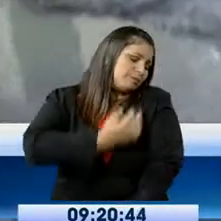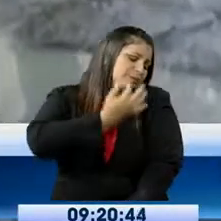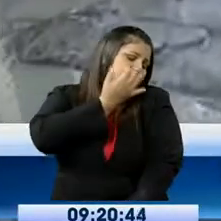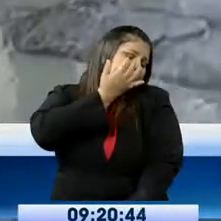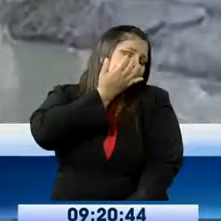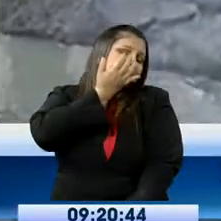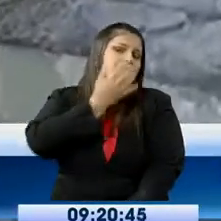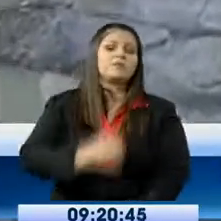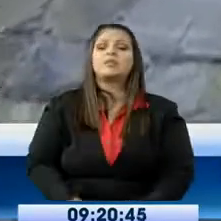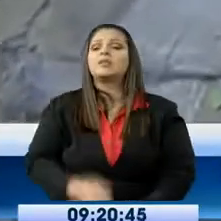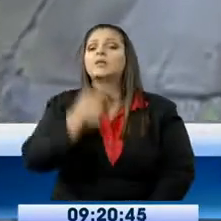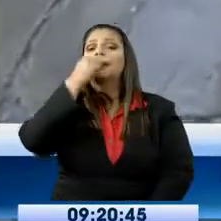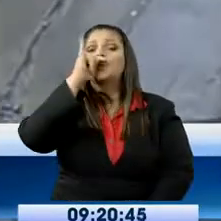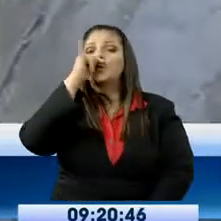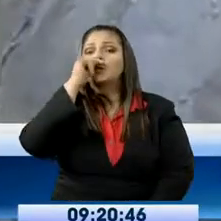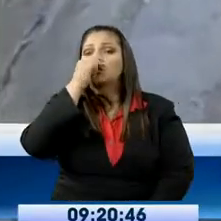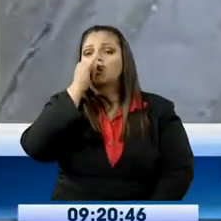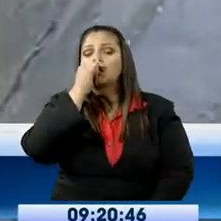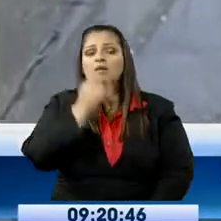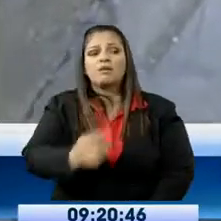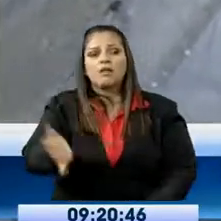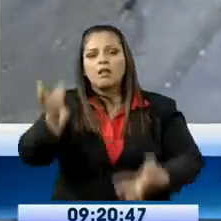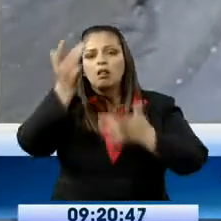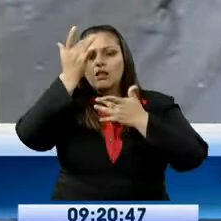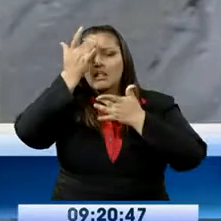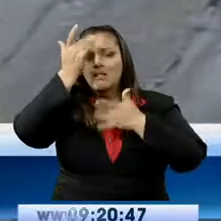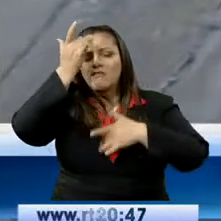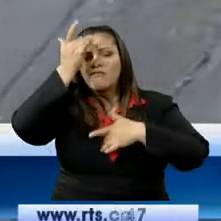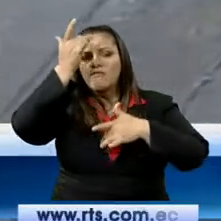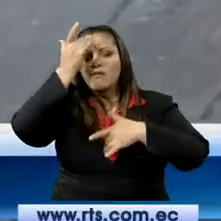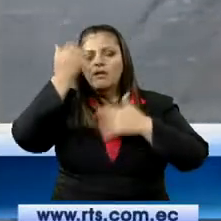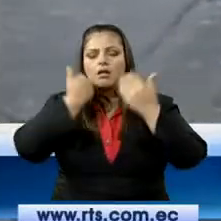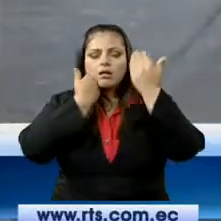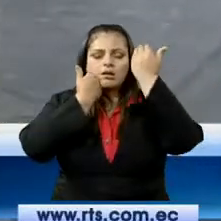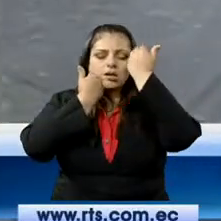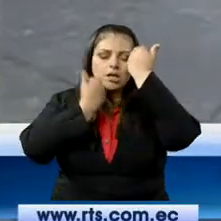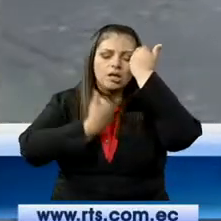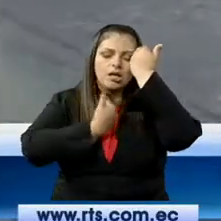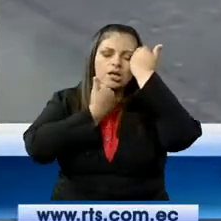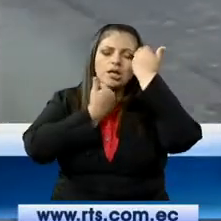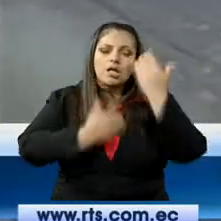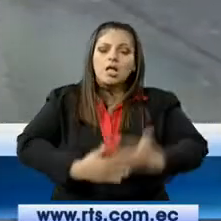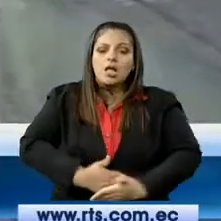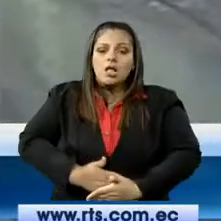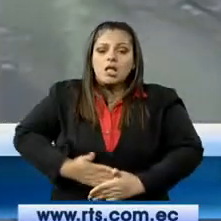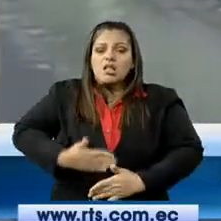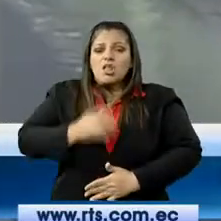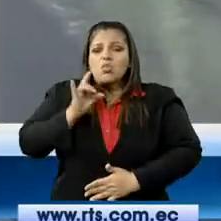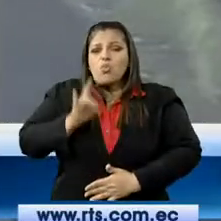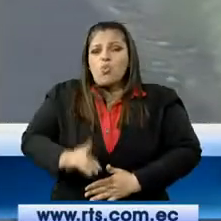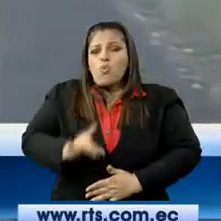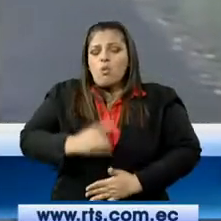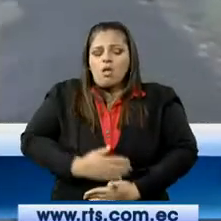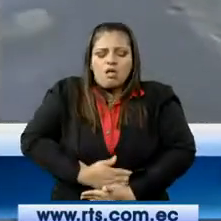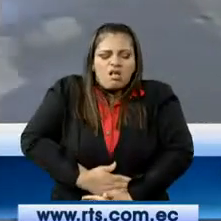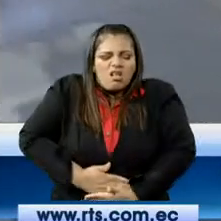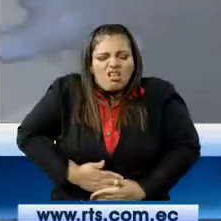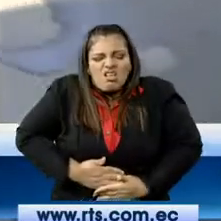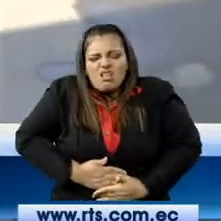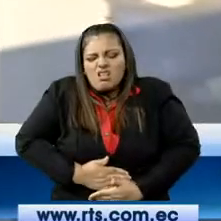están enfermando con fiebre, dolores al estómago, entonces no es posible que no nos den atención y nos den solución a este